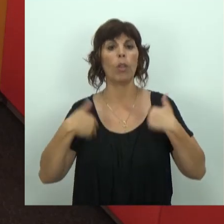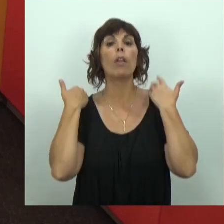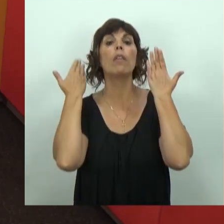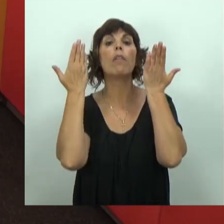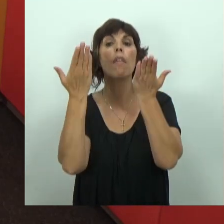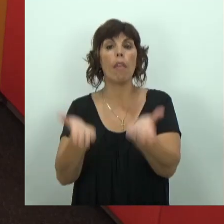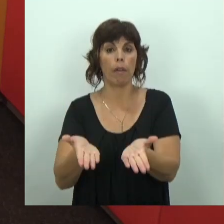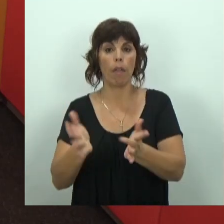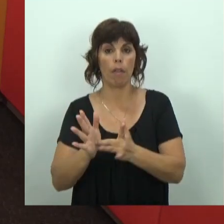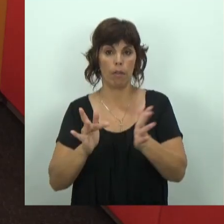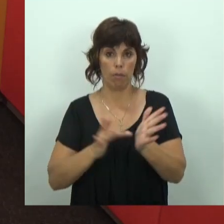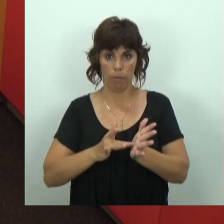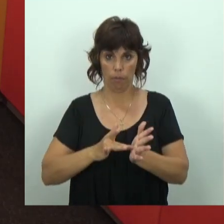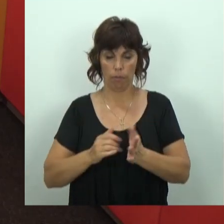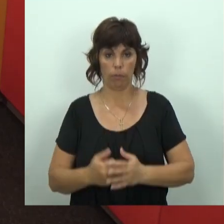de Jesucristo.